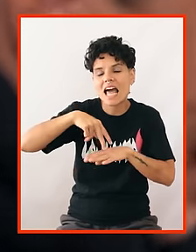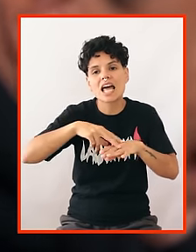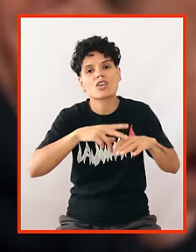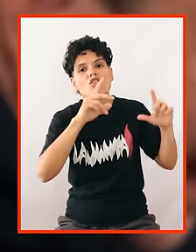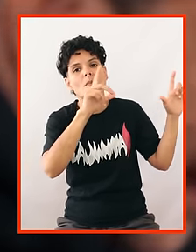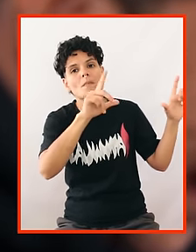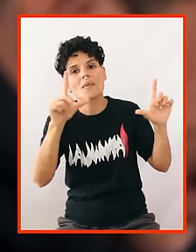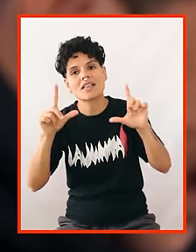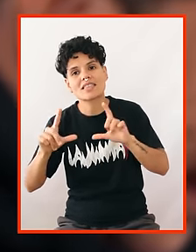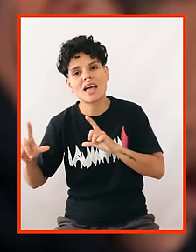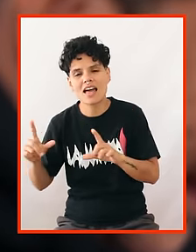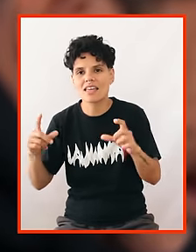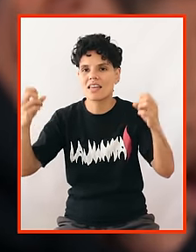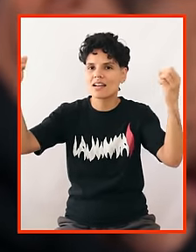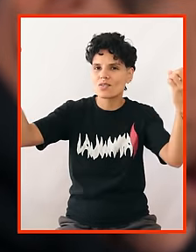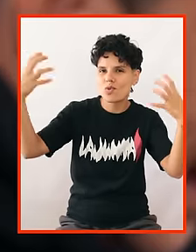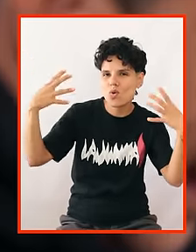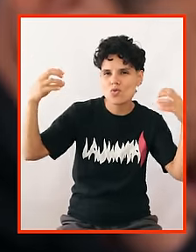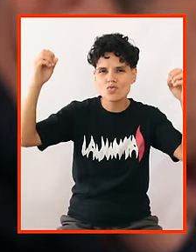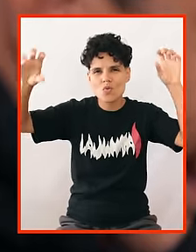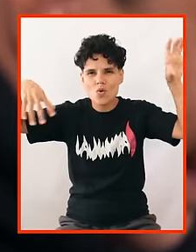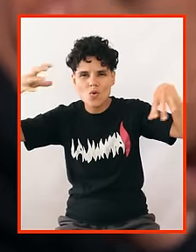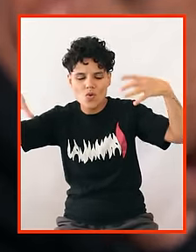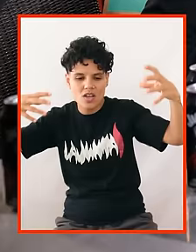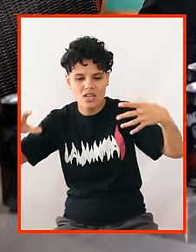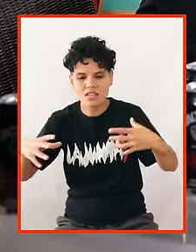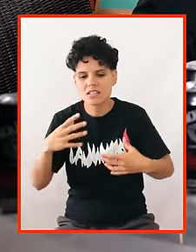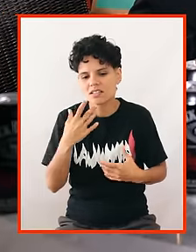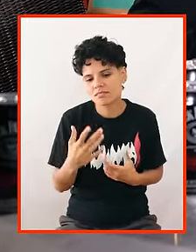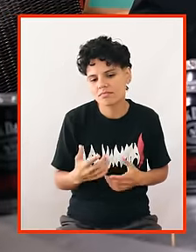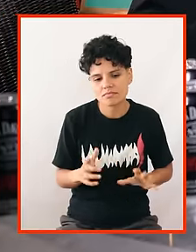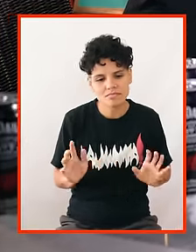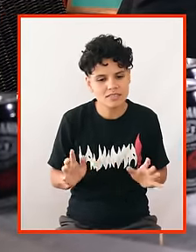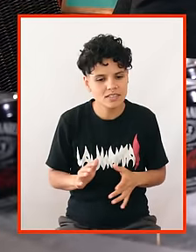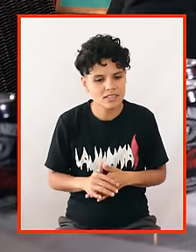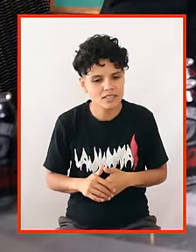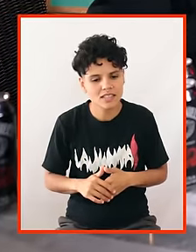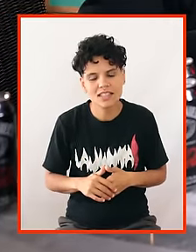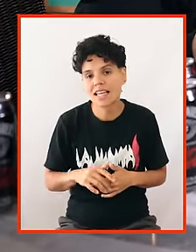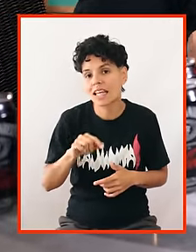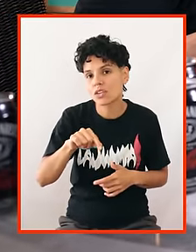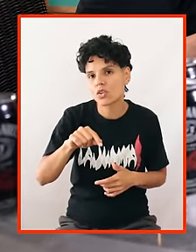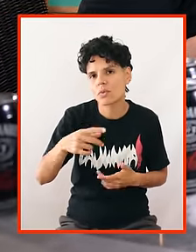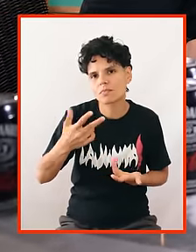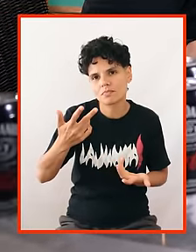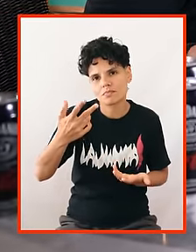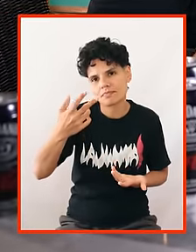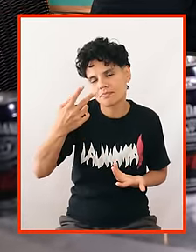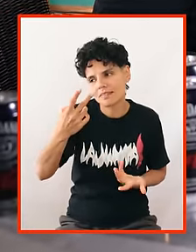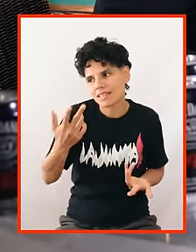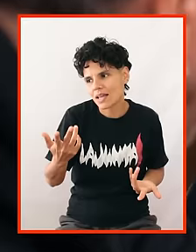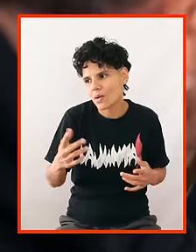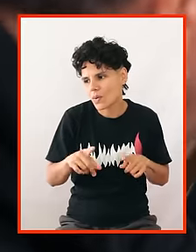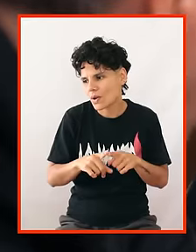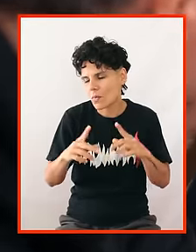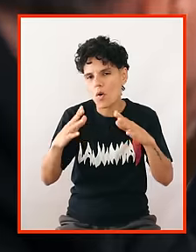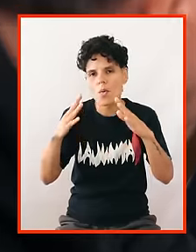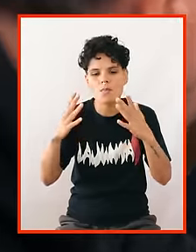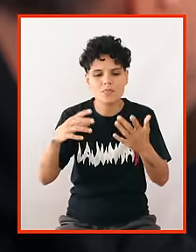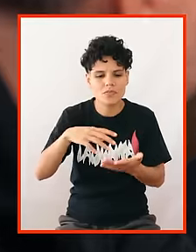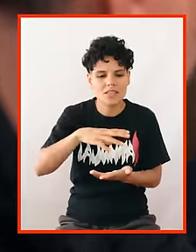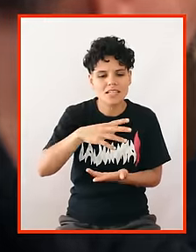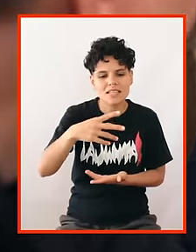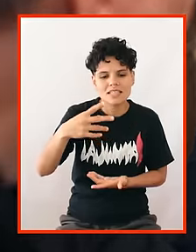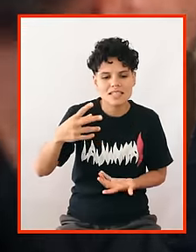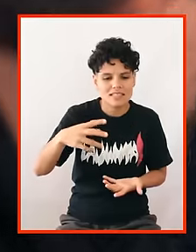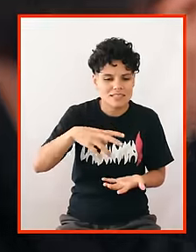escenario, pantallas de LED. Y para antes de llegar a no, y el barrio estaba perdido en cualquier parte. Claro, pero todo esto en la periferia de... Claro, eso.